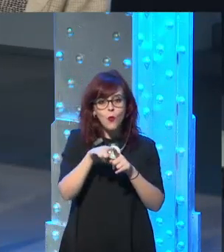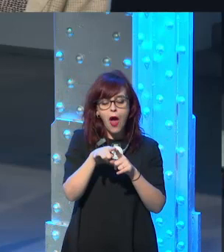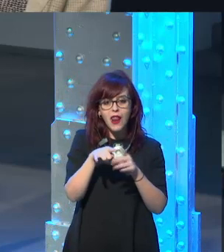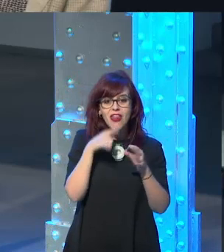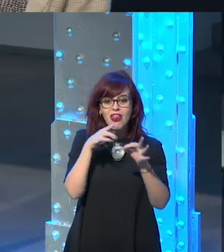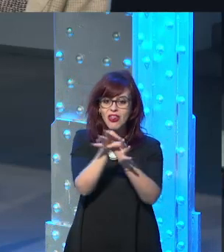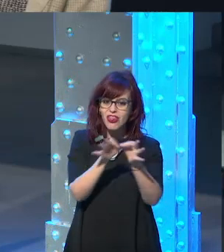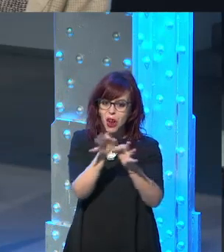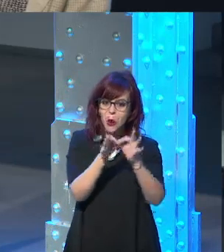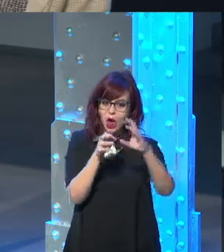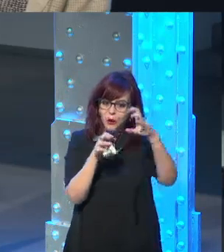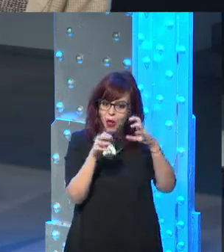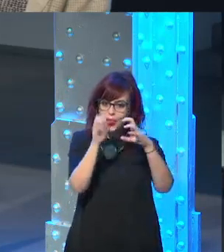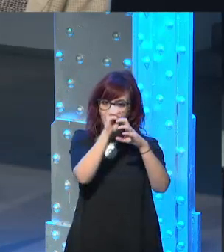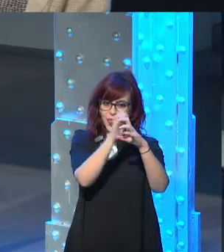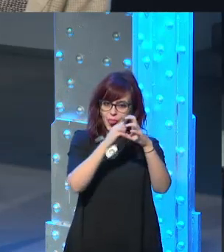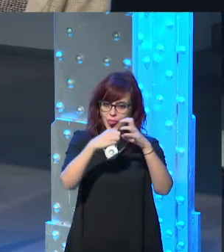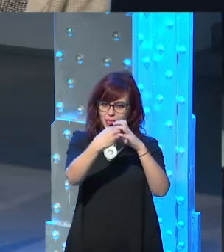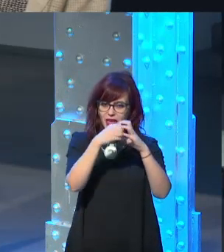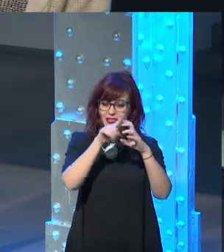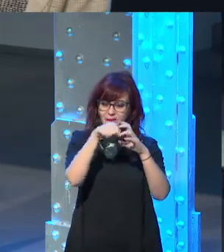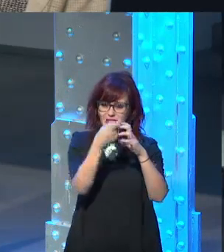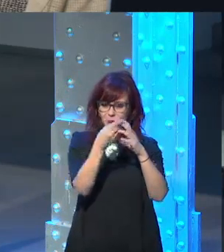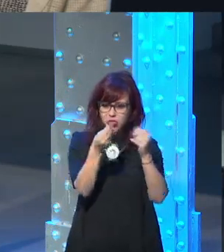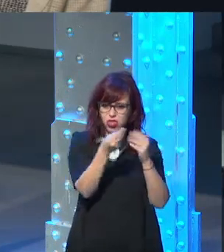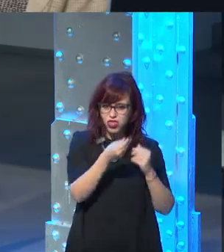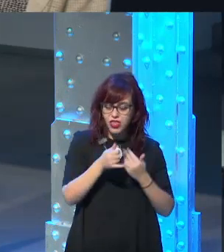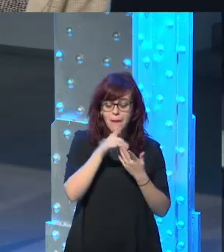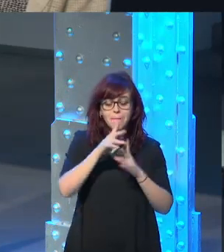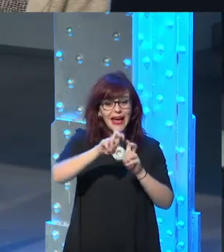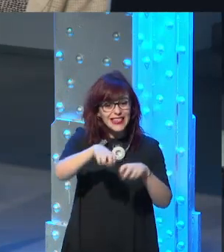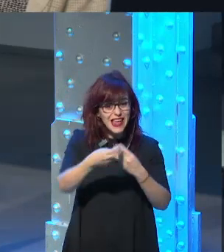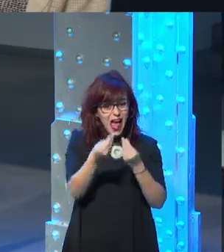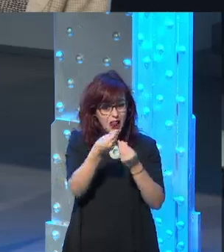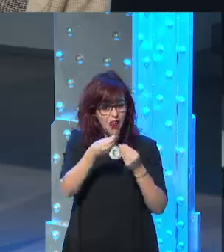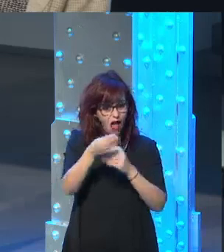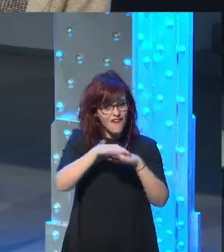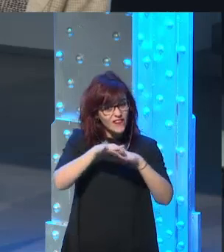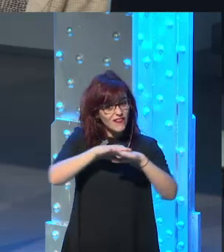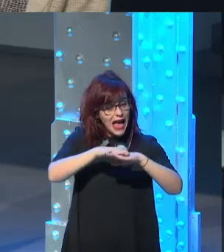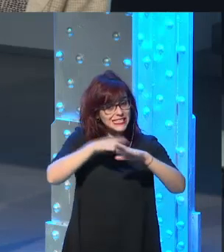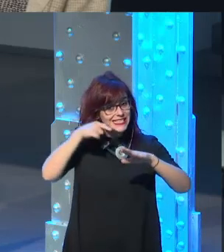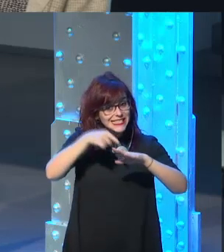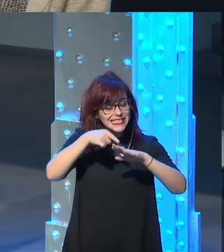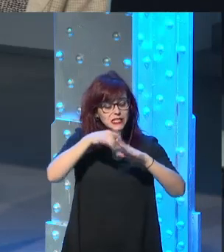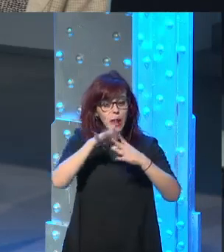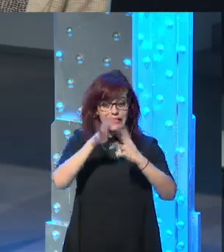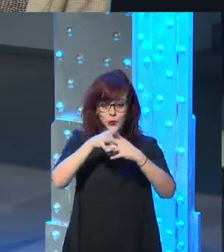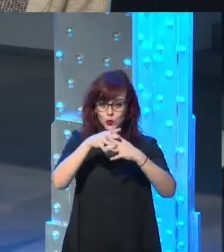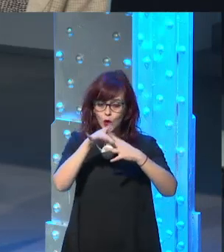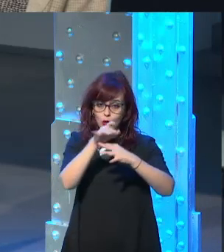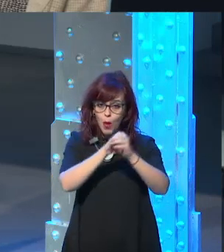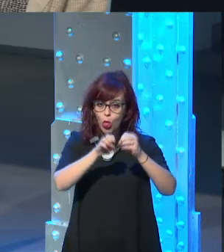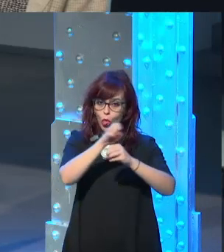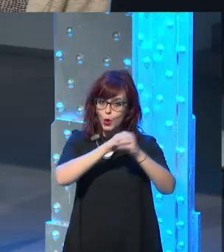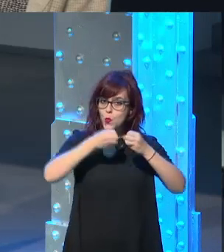células, y dentro de esas vesículas todo se degrada. Y al final todos los materiales, materia prima con la que esas estructuras se habían